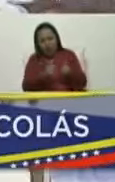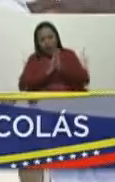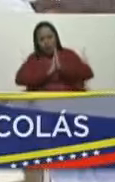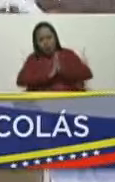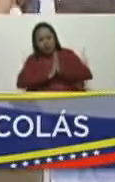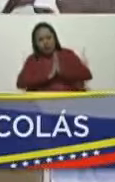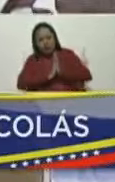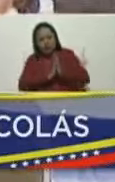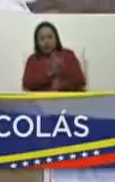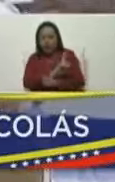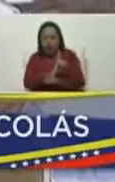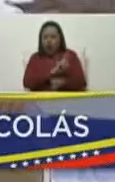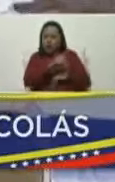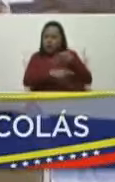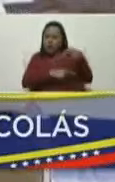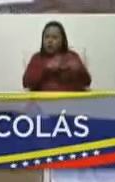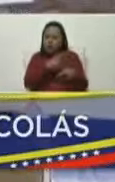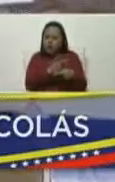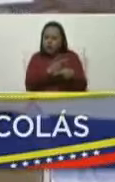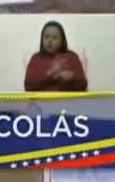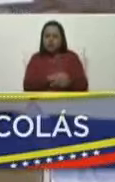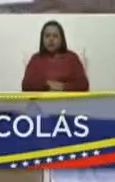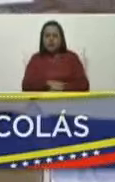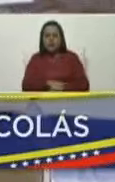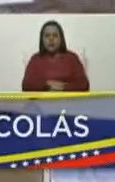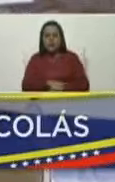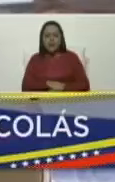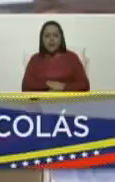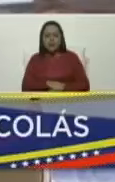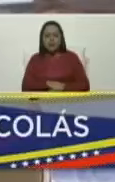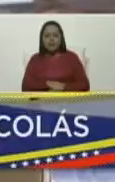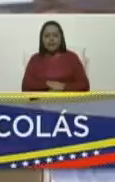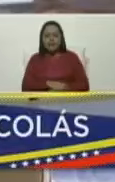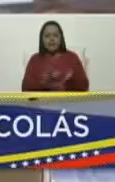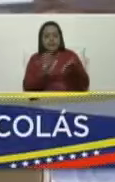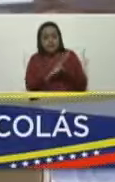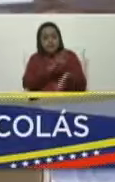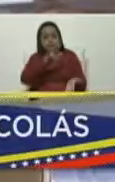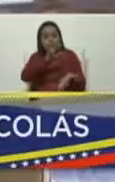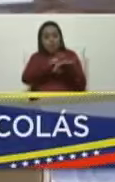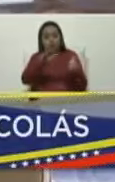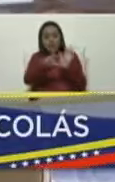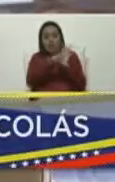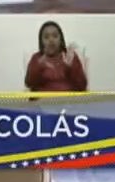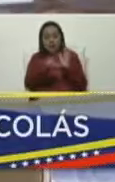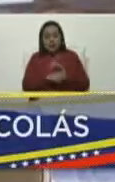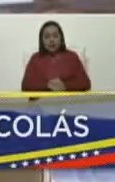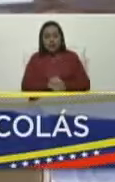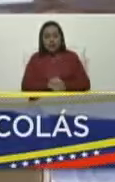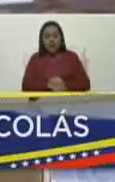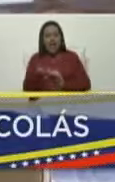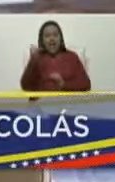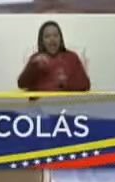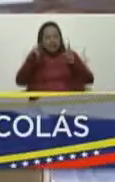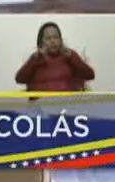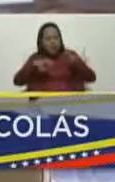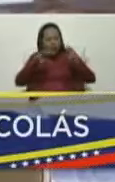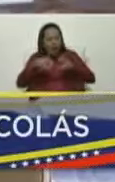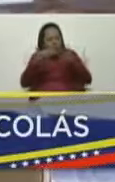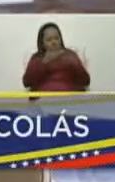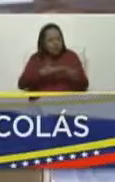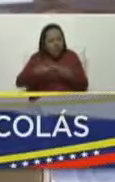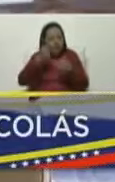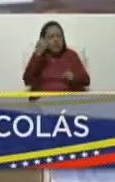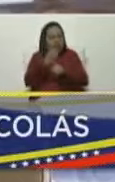que aceleraran, por favor, la aprobación de esta ley, que fue bien estudiada, bien